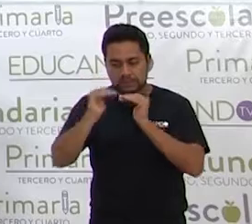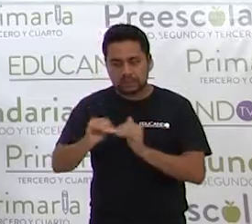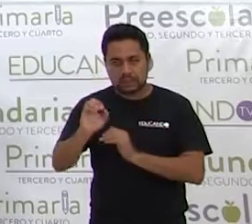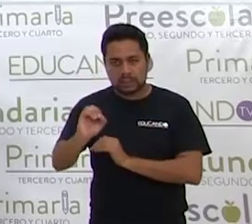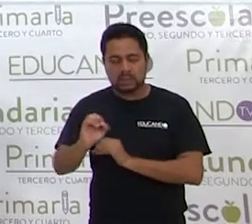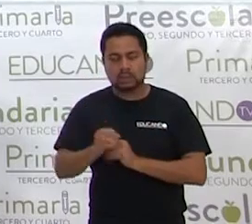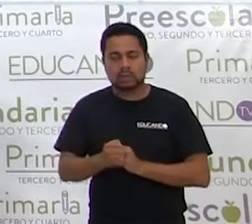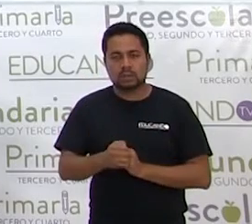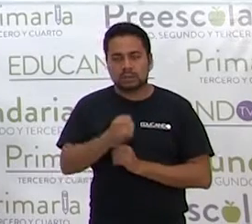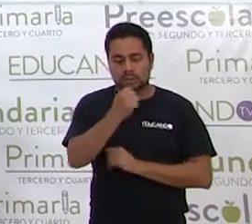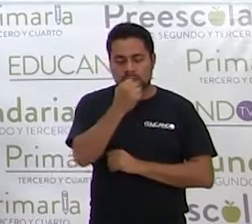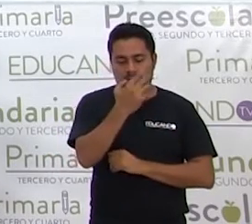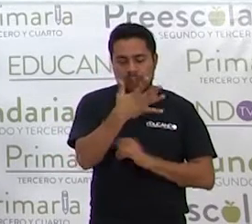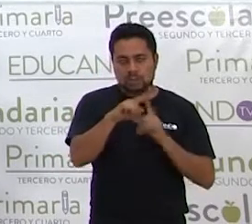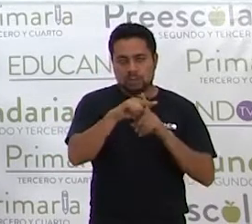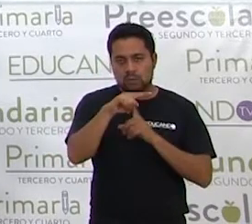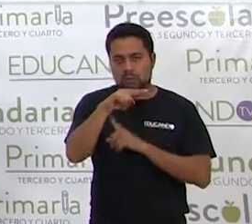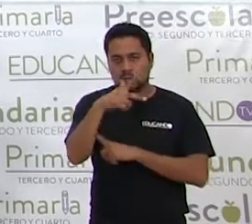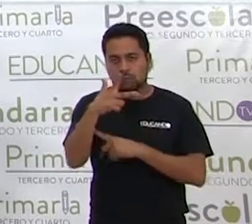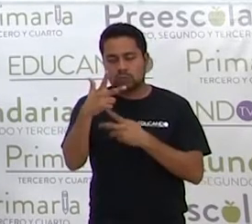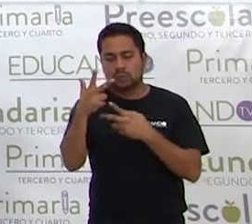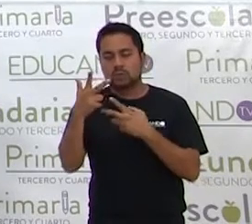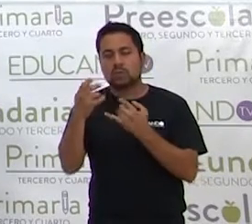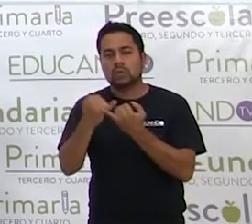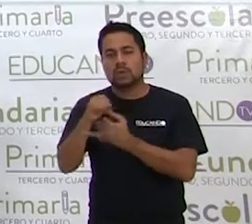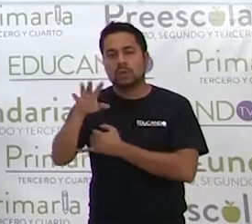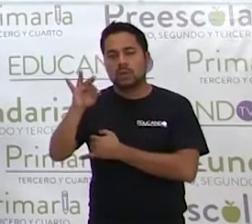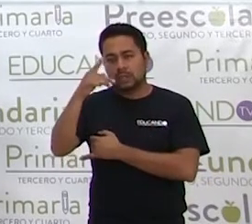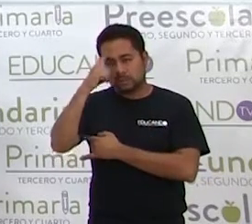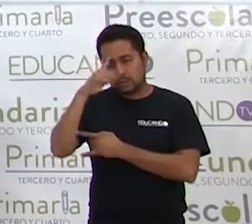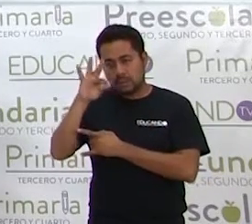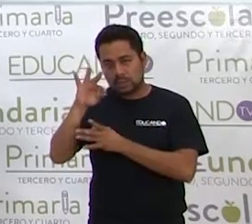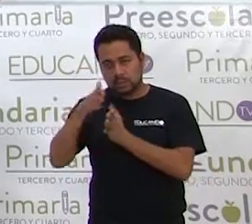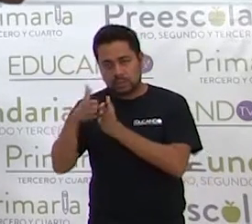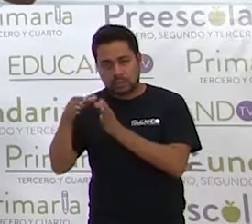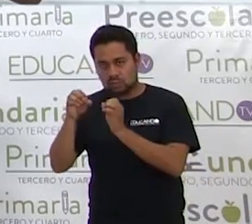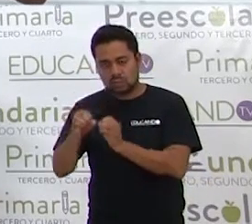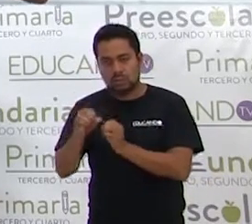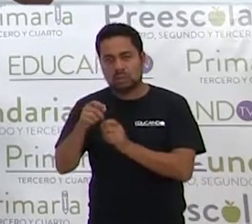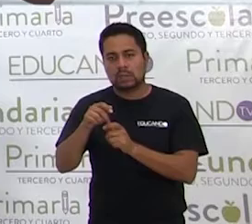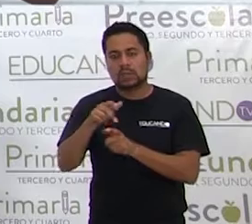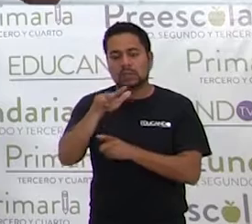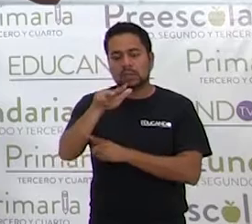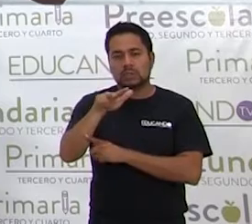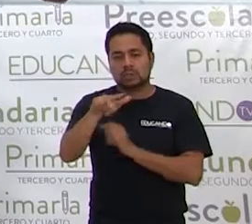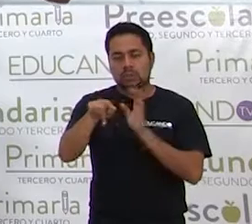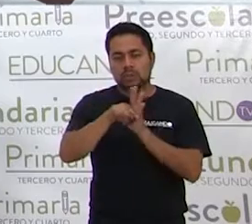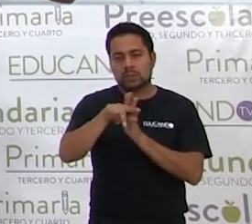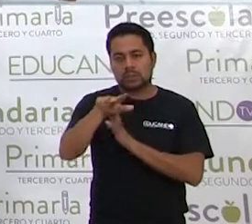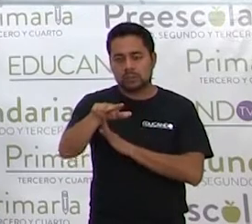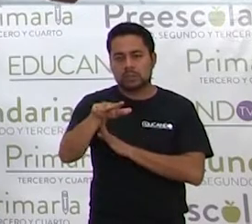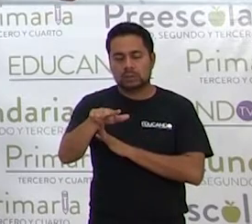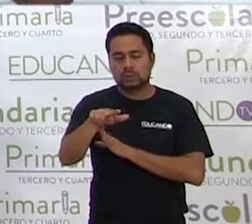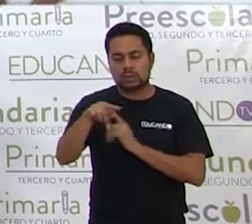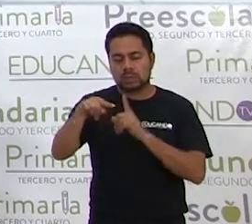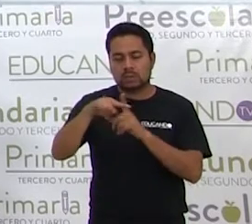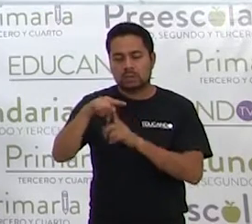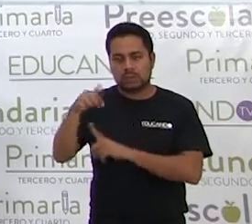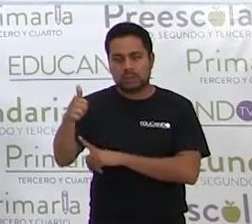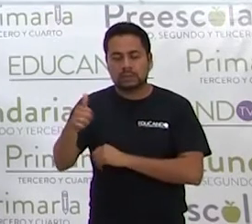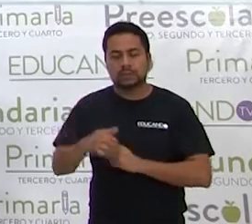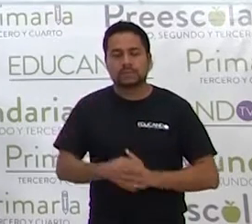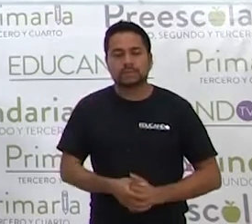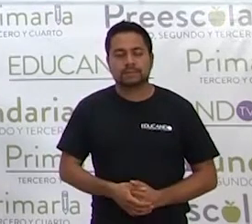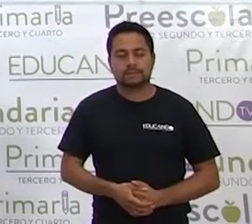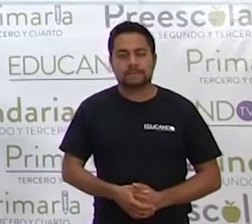0 5 por 840 para 40 0 y queda como 18 menos 18 más 6